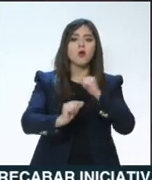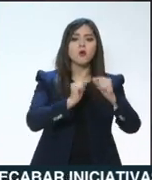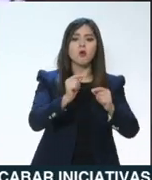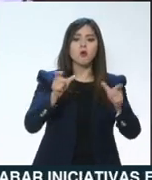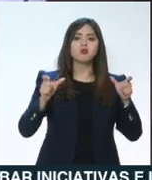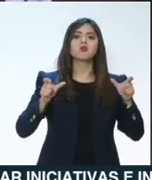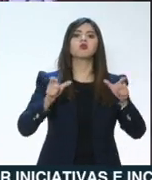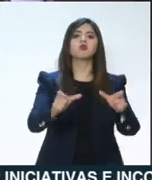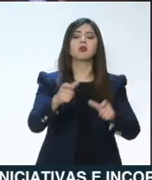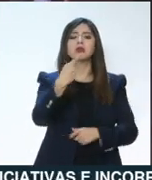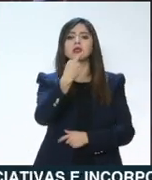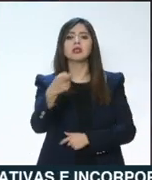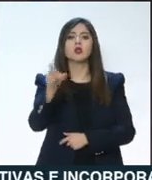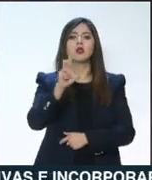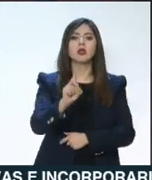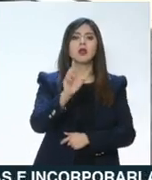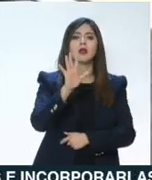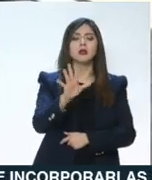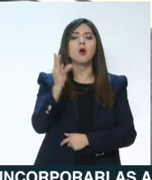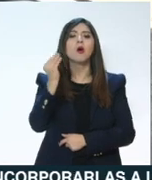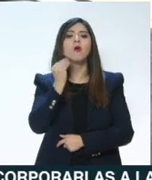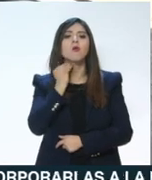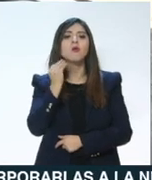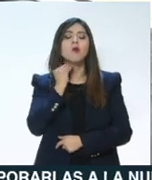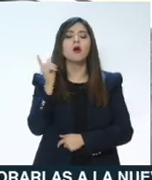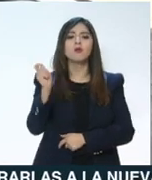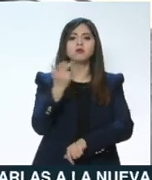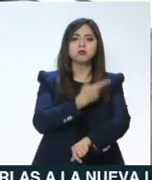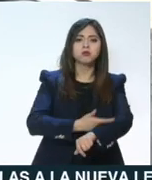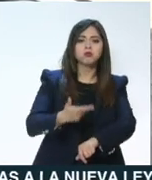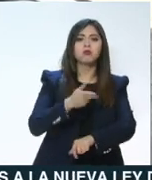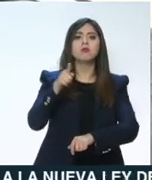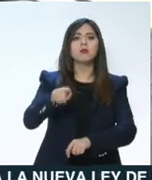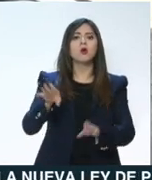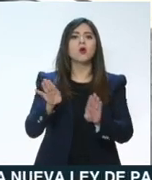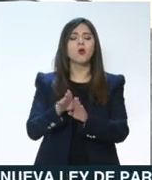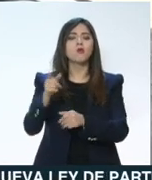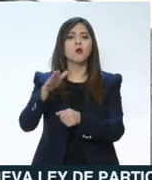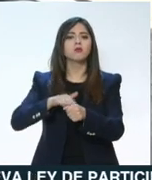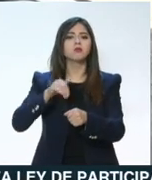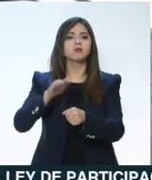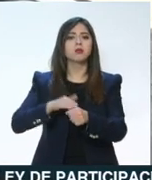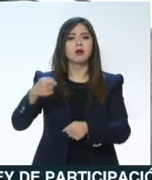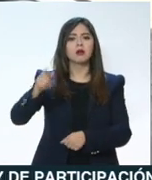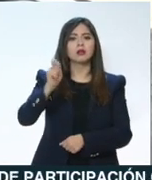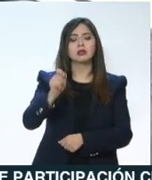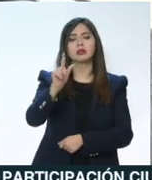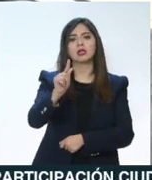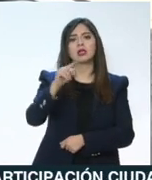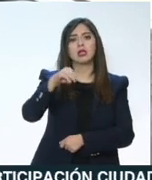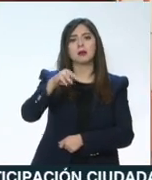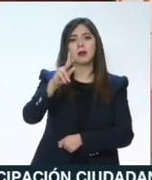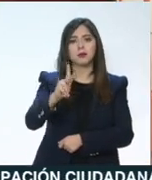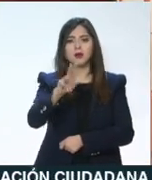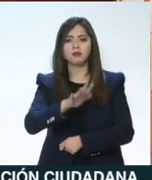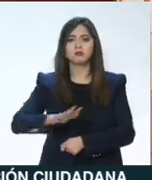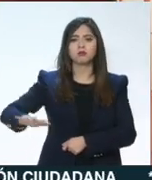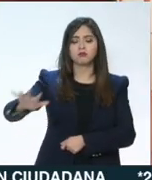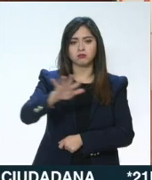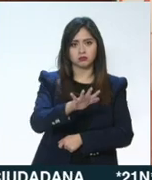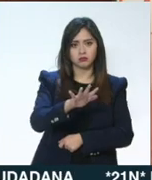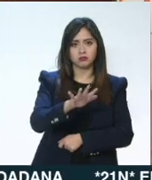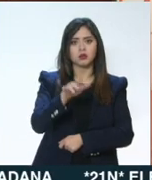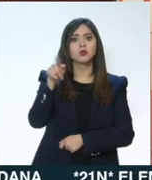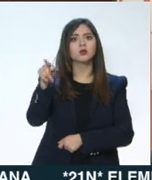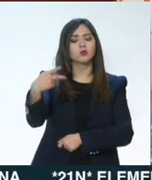las mujeres con 135 abogadas que atenderán los temas de acoso en los 70 ministerios públicos territoriales. Además dijo